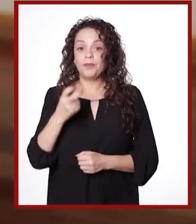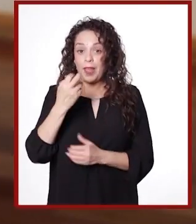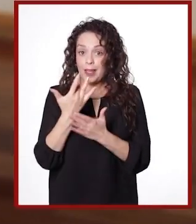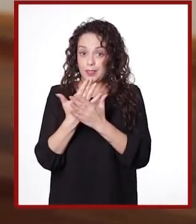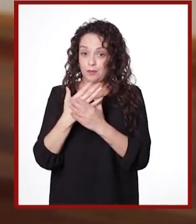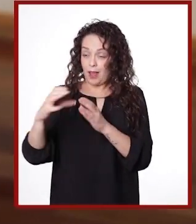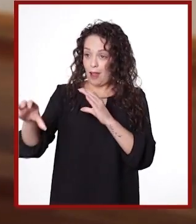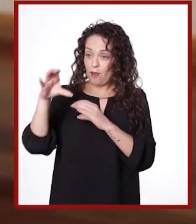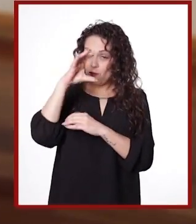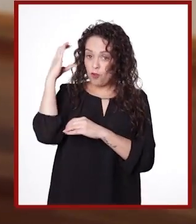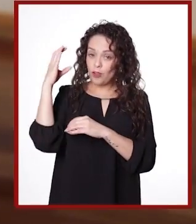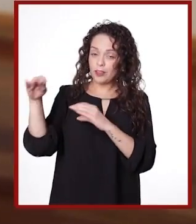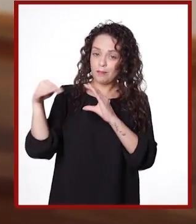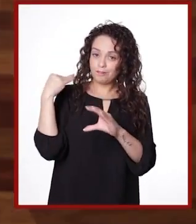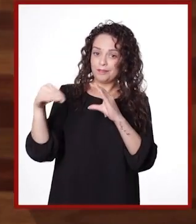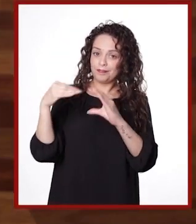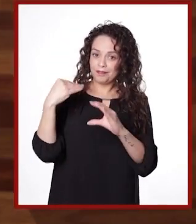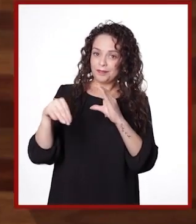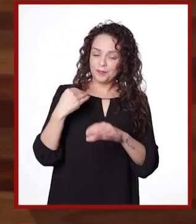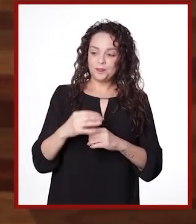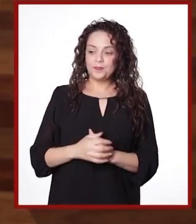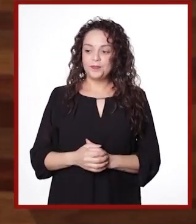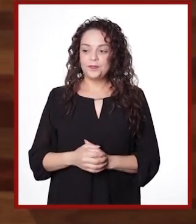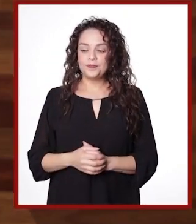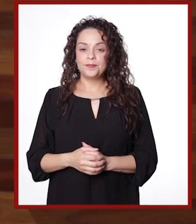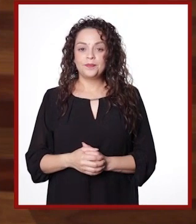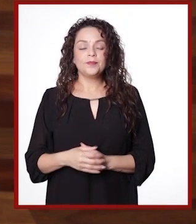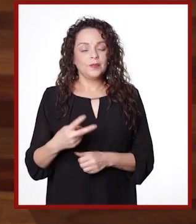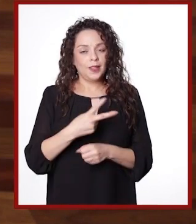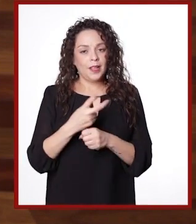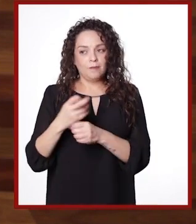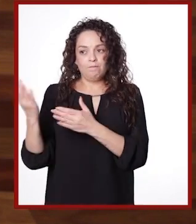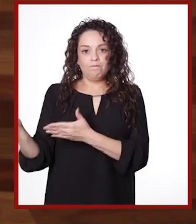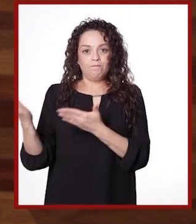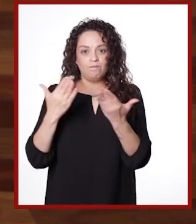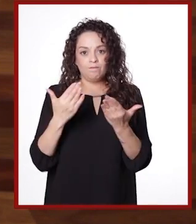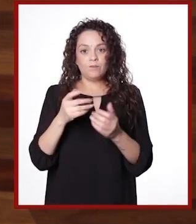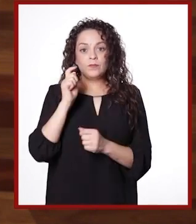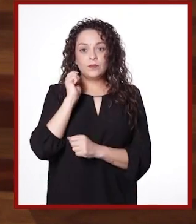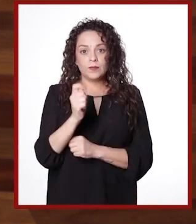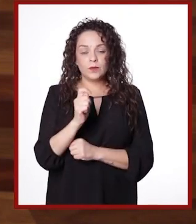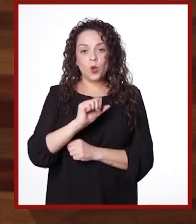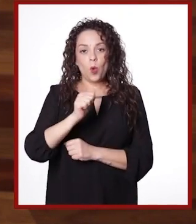que esperamos sus fotos en nuestras redes. Y para no variar mucho al tema, los